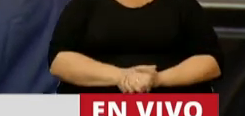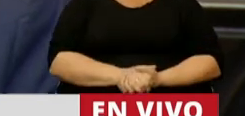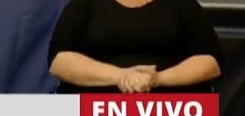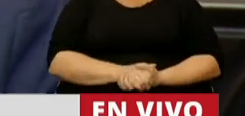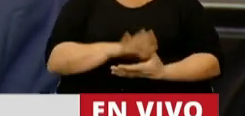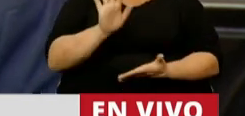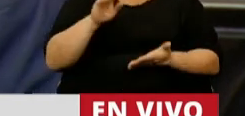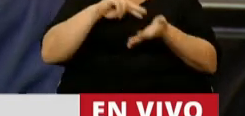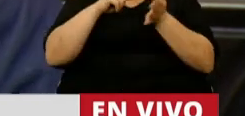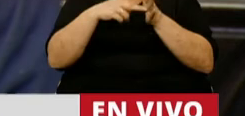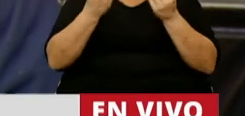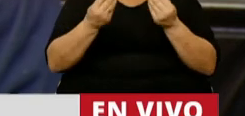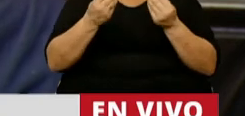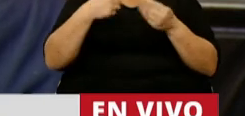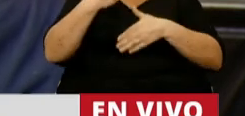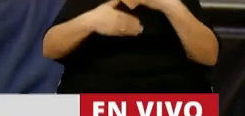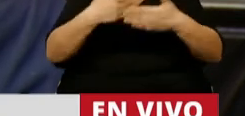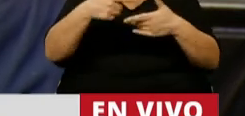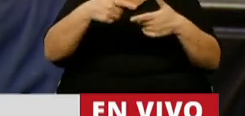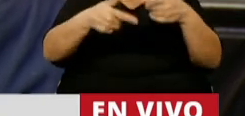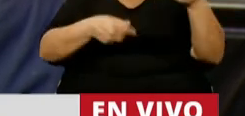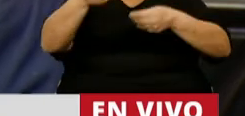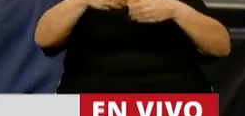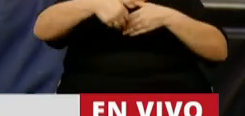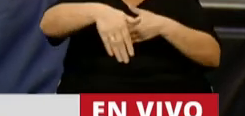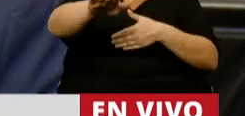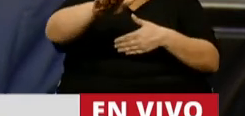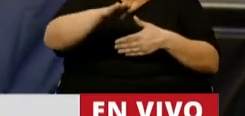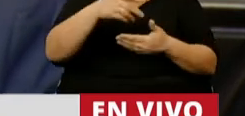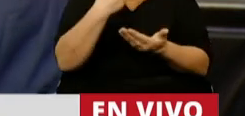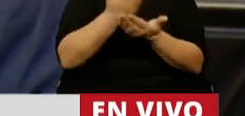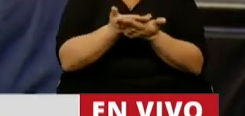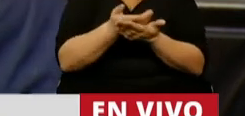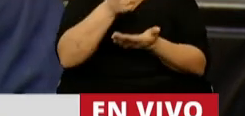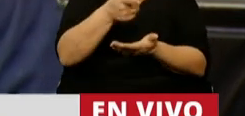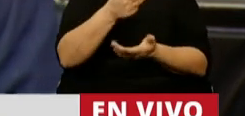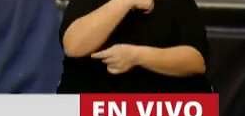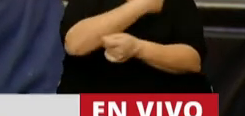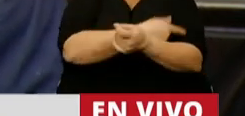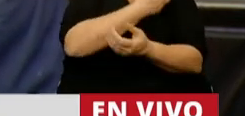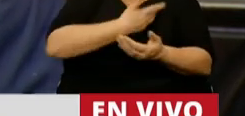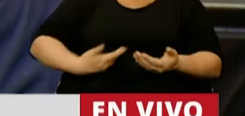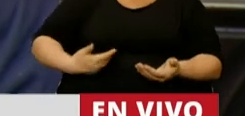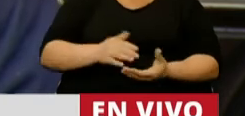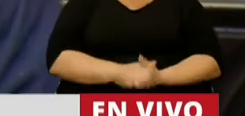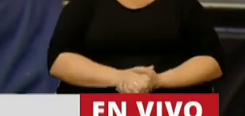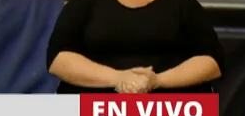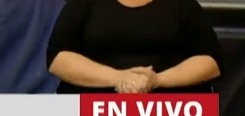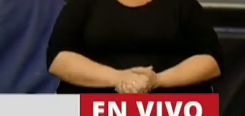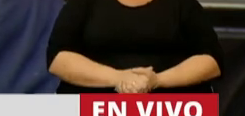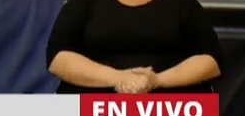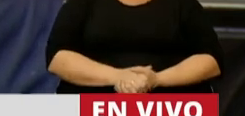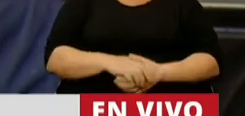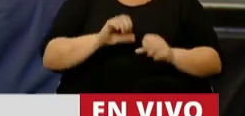Pero el problema es que esta hoja de ruta que hoy nos presenta el Ejecutivo